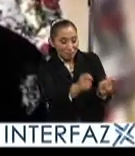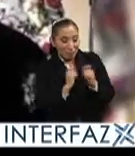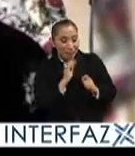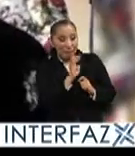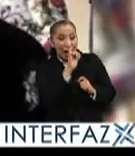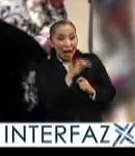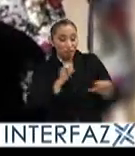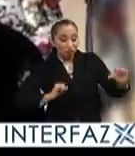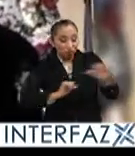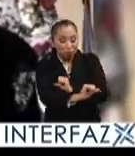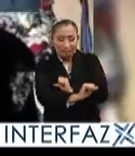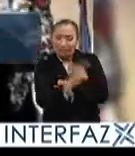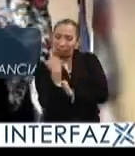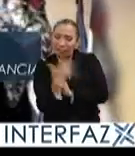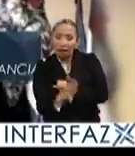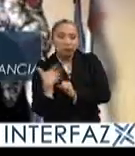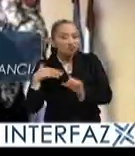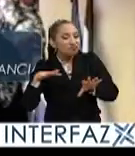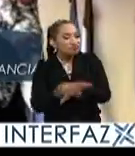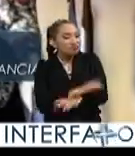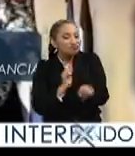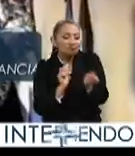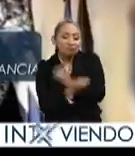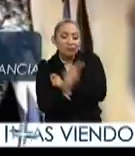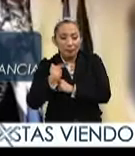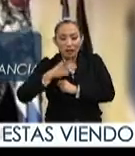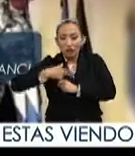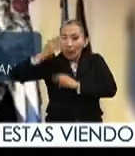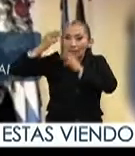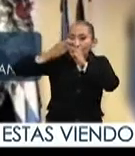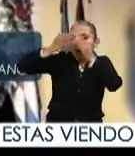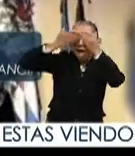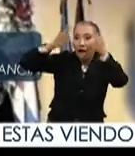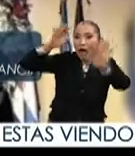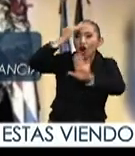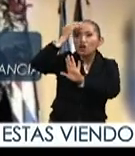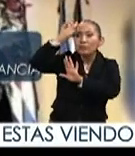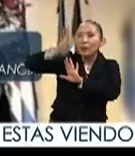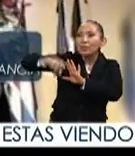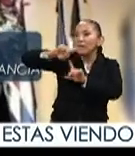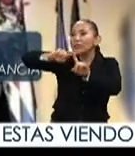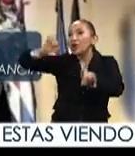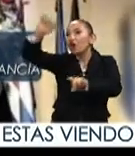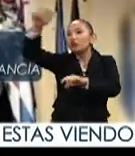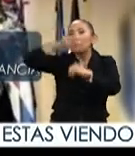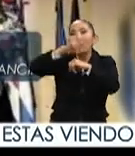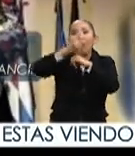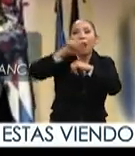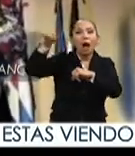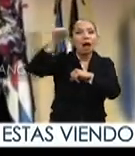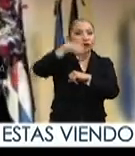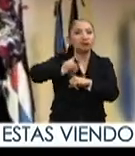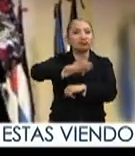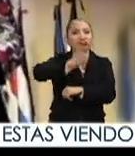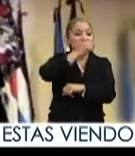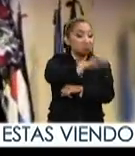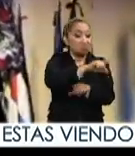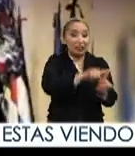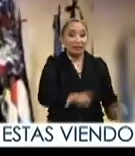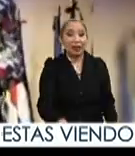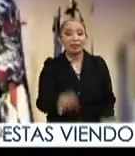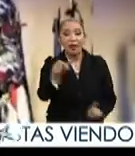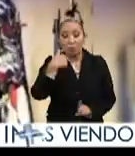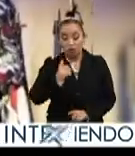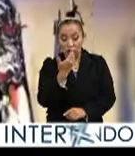transformaron, nos hicieron ciudadanos del mundo, puesto que conocimos realidades muy distintas a las cuales estamos acostumbrados.